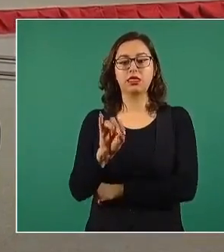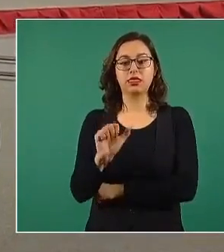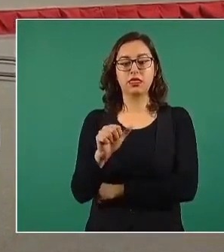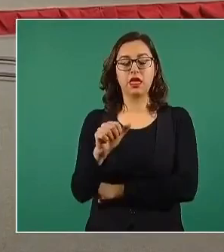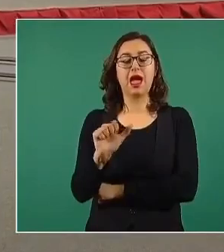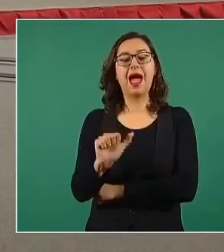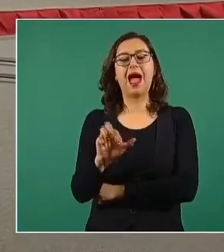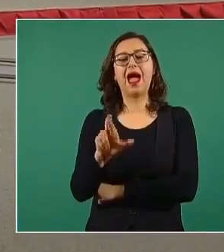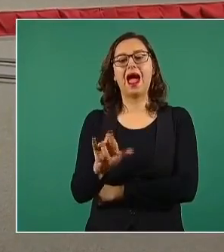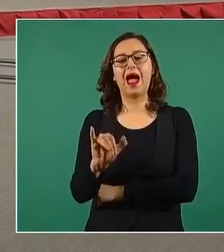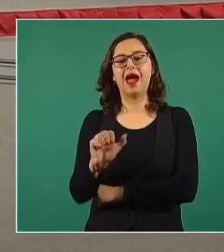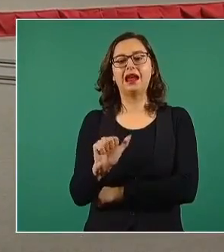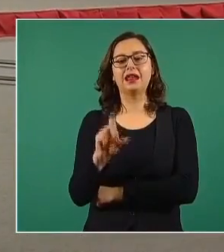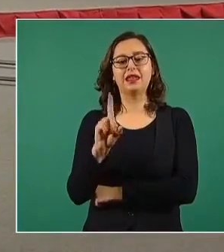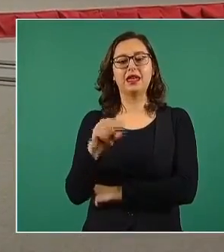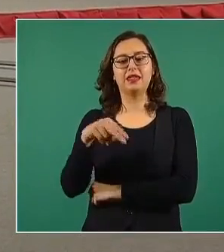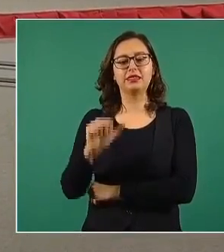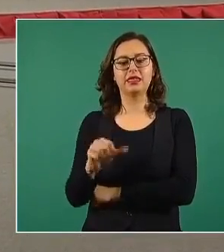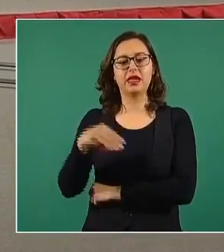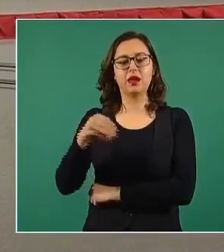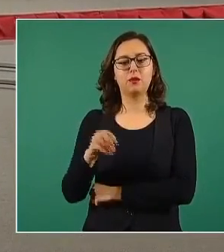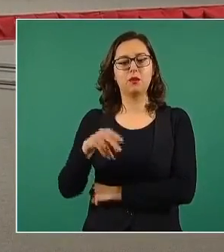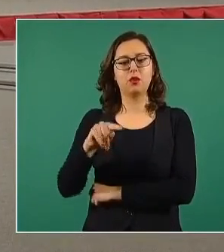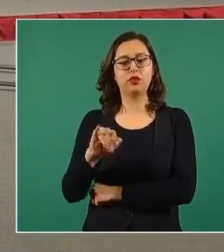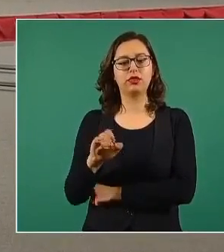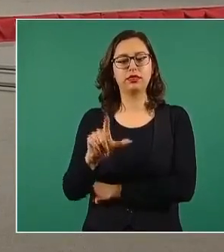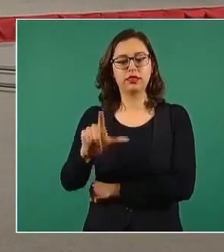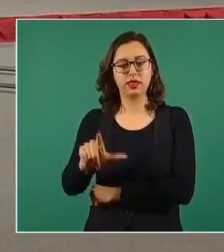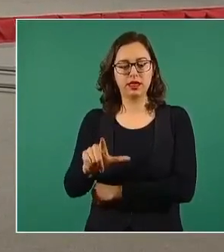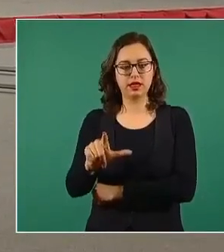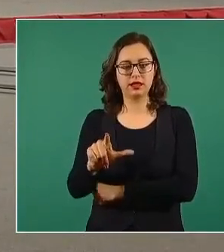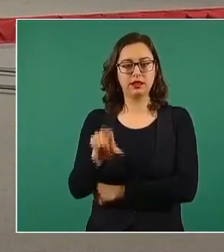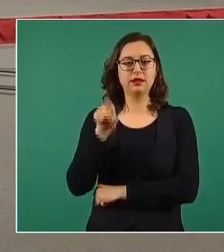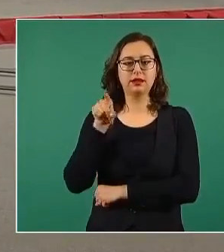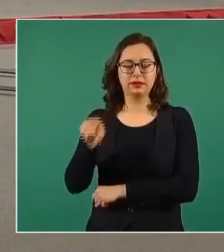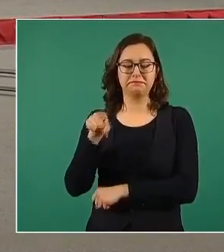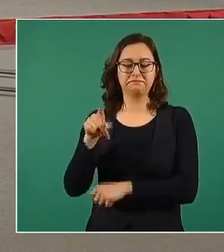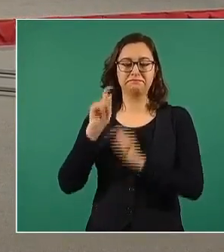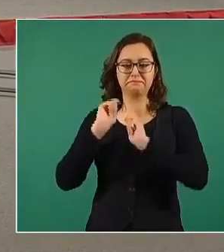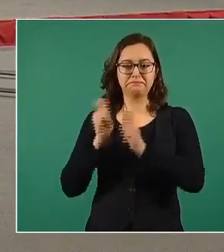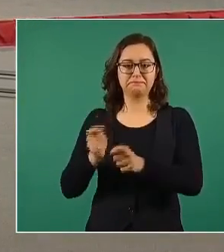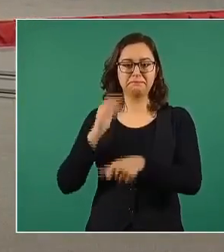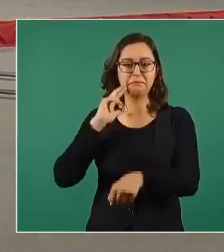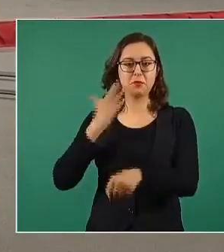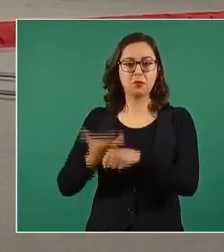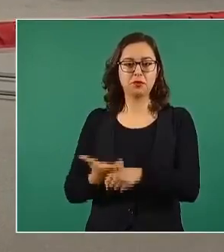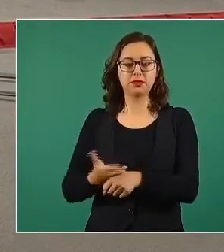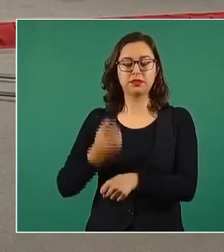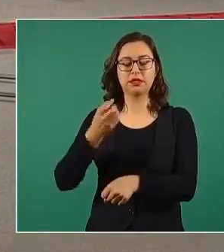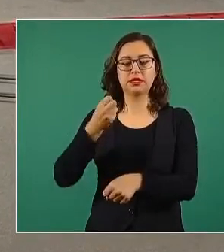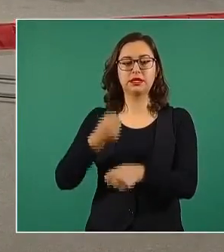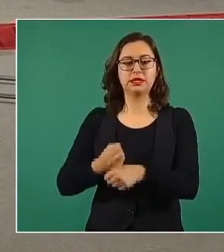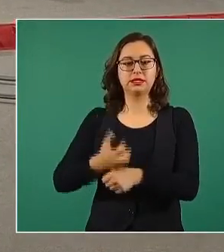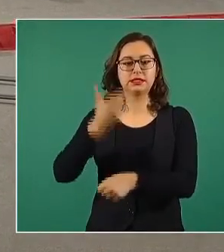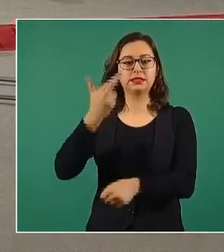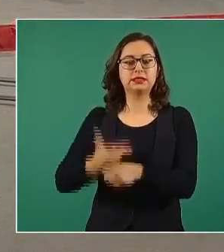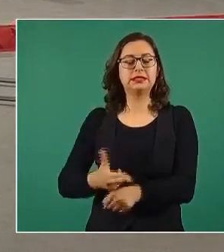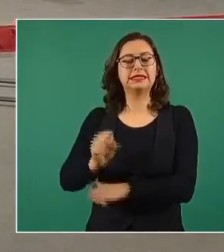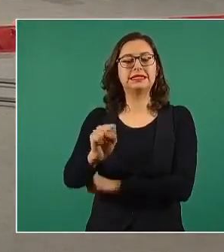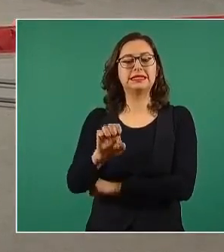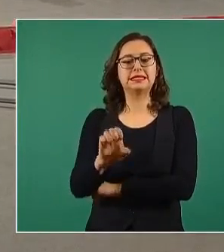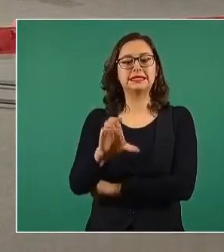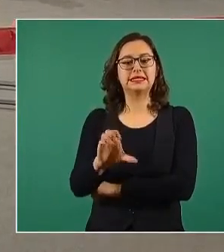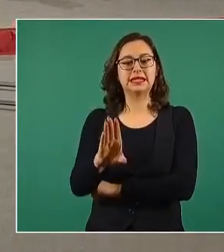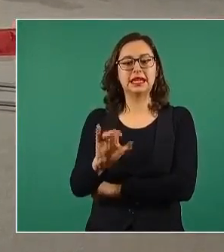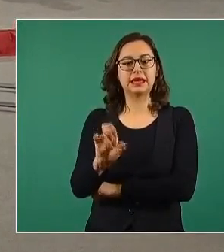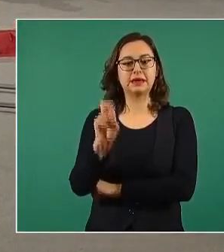Montiel de la Secretaría del Bienestar para que nos explique sobre lo de este convenio.